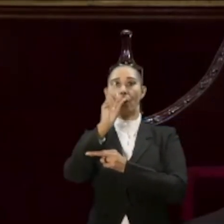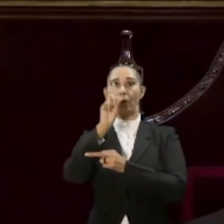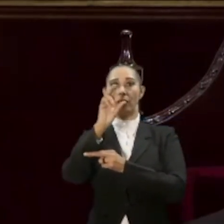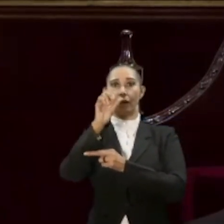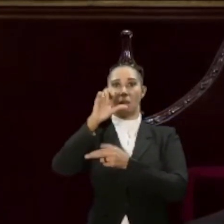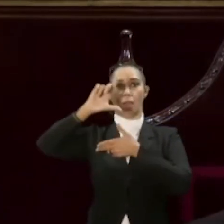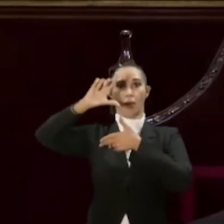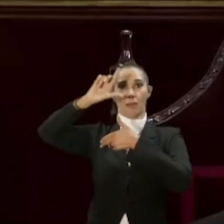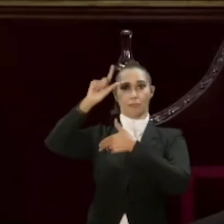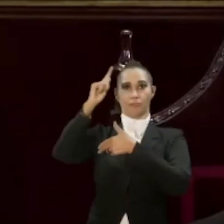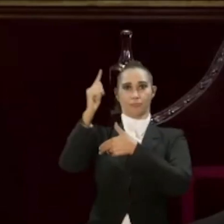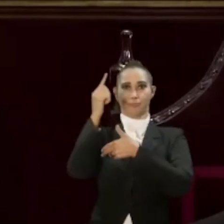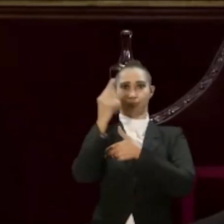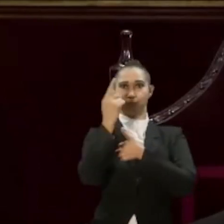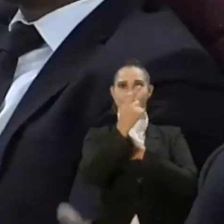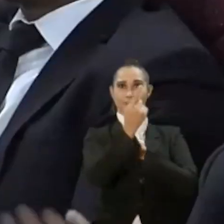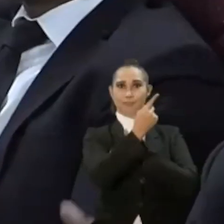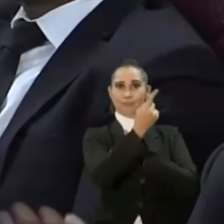Estos son